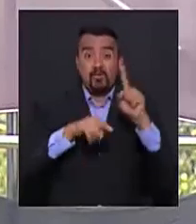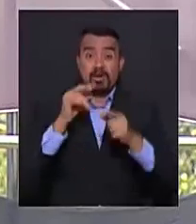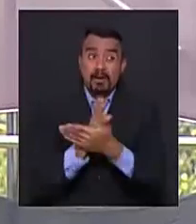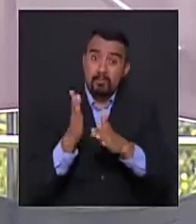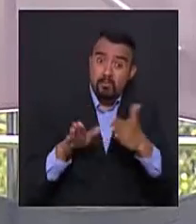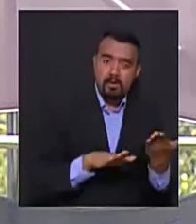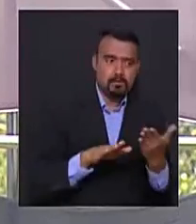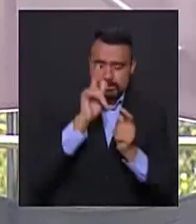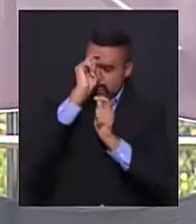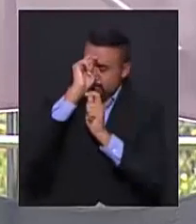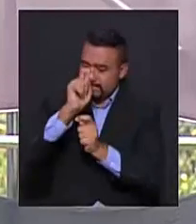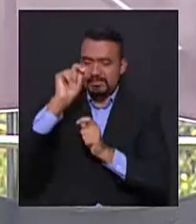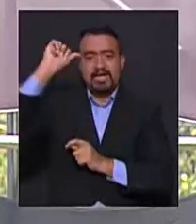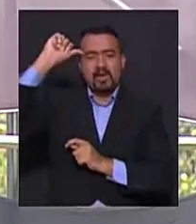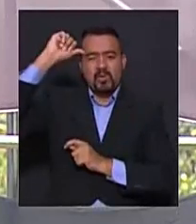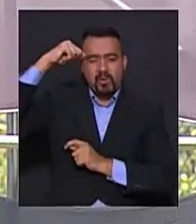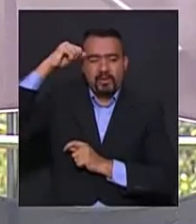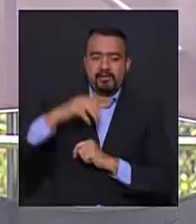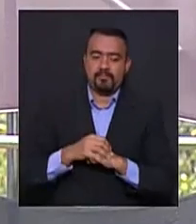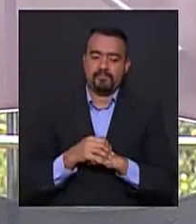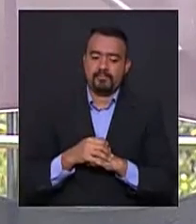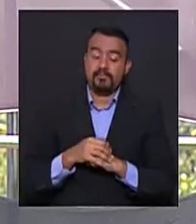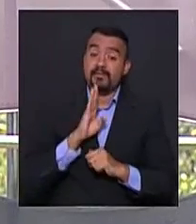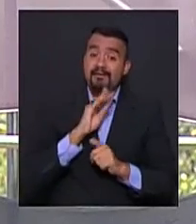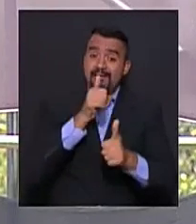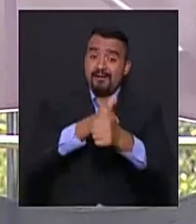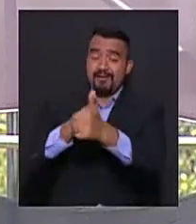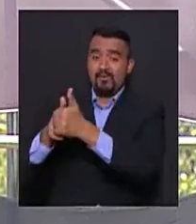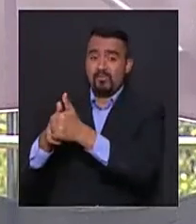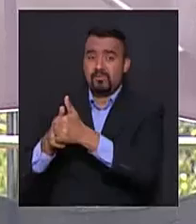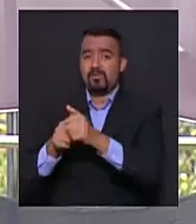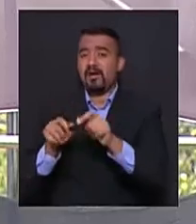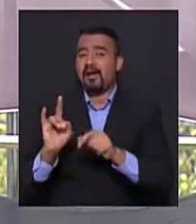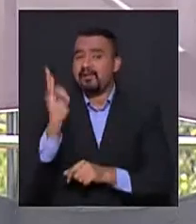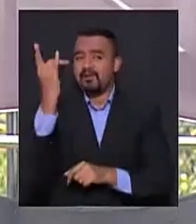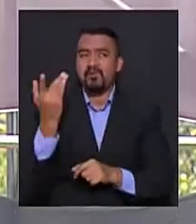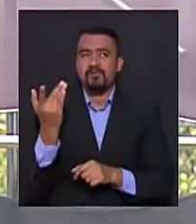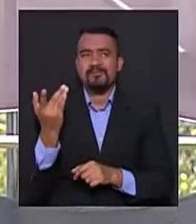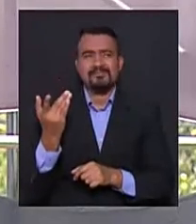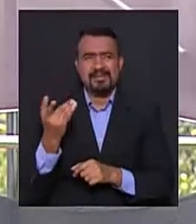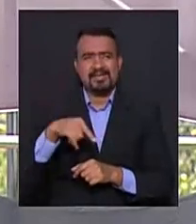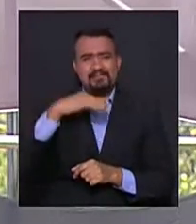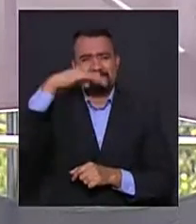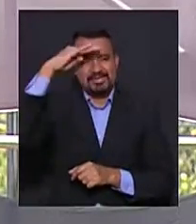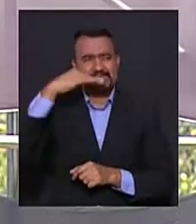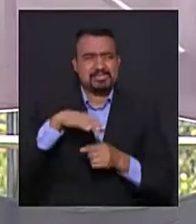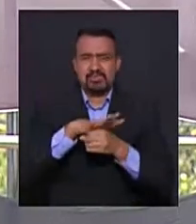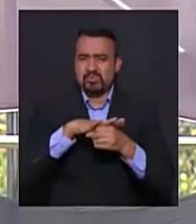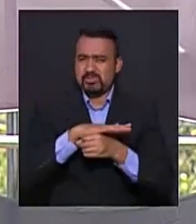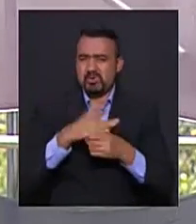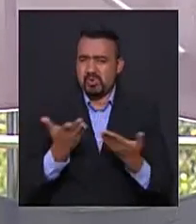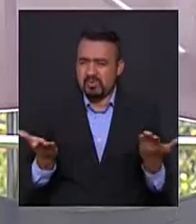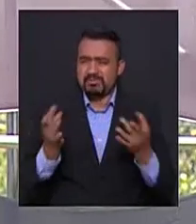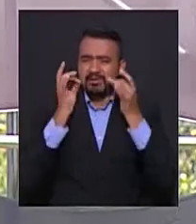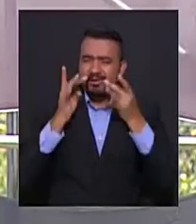y enaltecerlos, para reconciliarnos con un álbum familiar habitado de secretos,